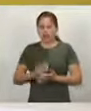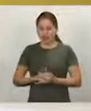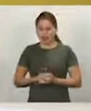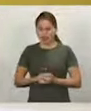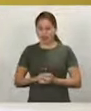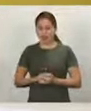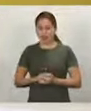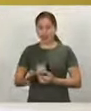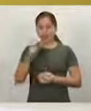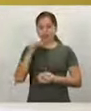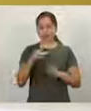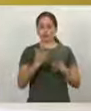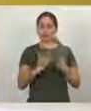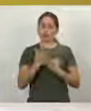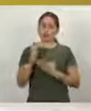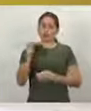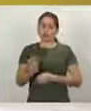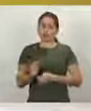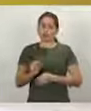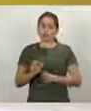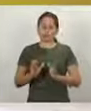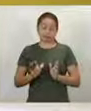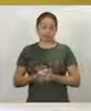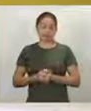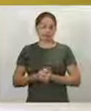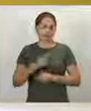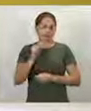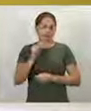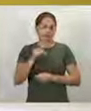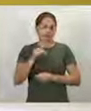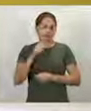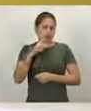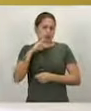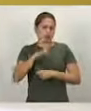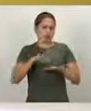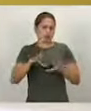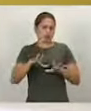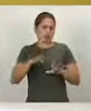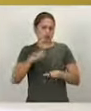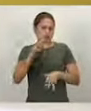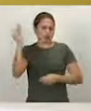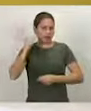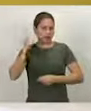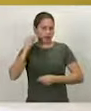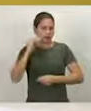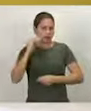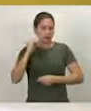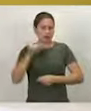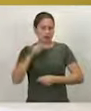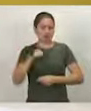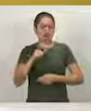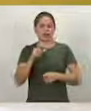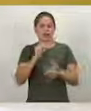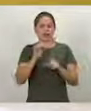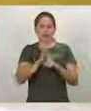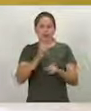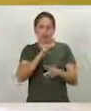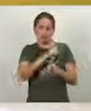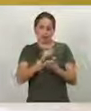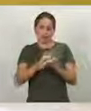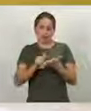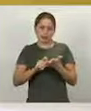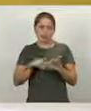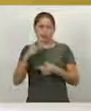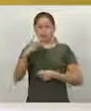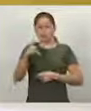mis estudiantes, consideramos que ya estamos en condiciones de que escriba las